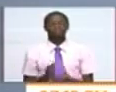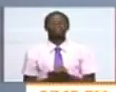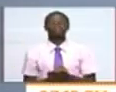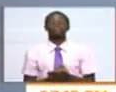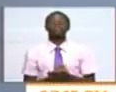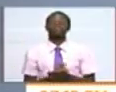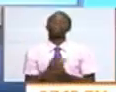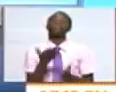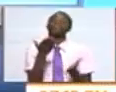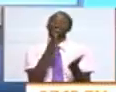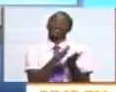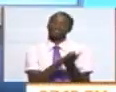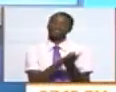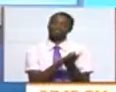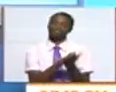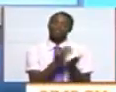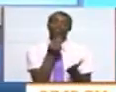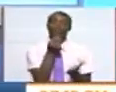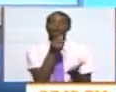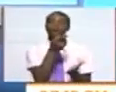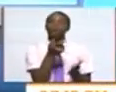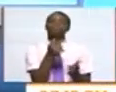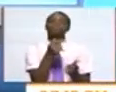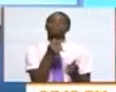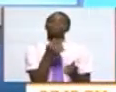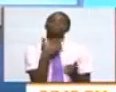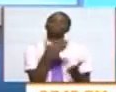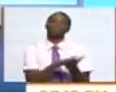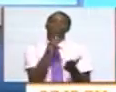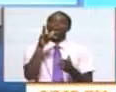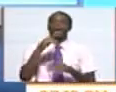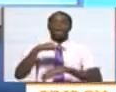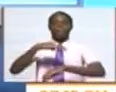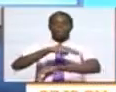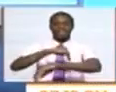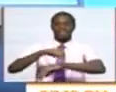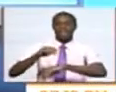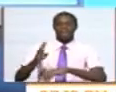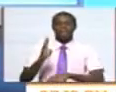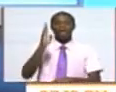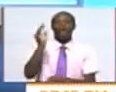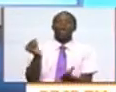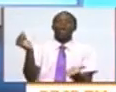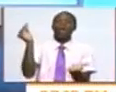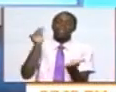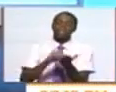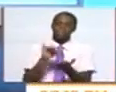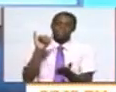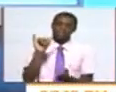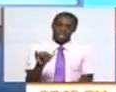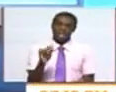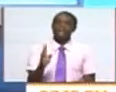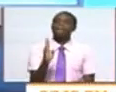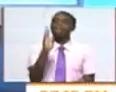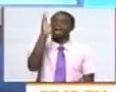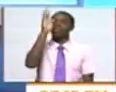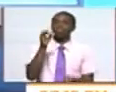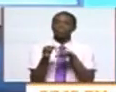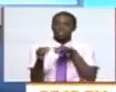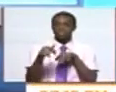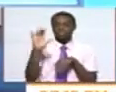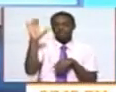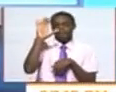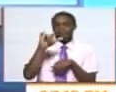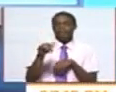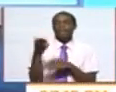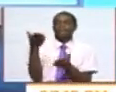murió otro joven venezolano en Las Mercedes, otra vez municipio Baruta. Pero